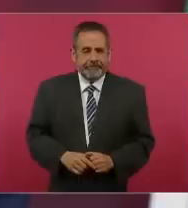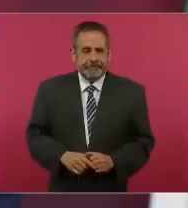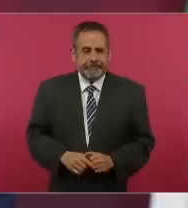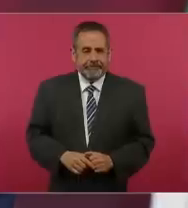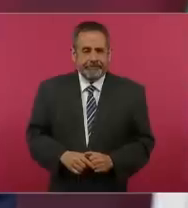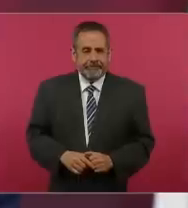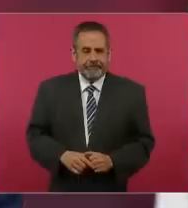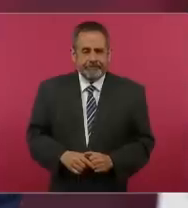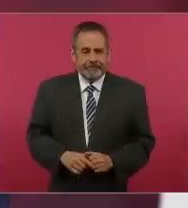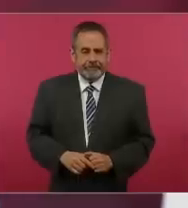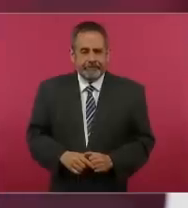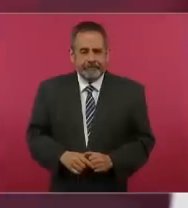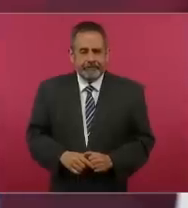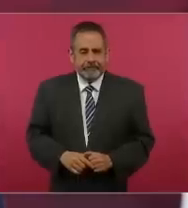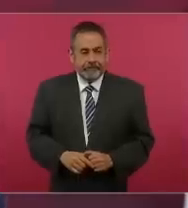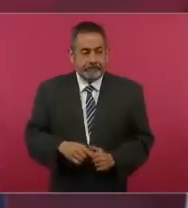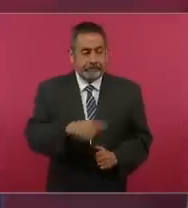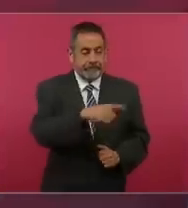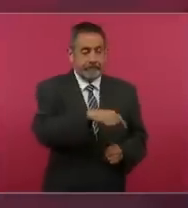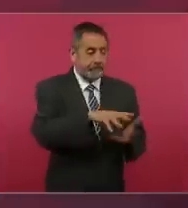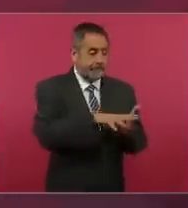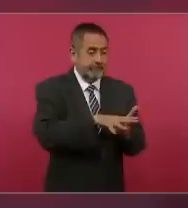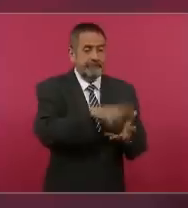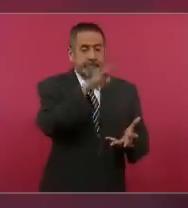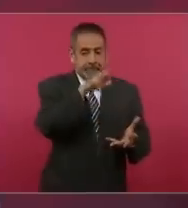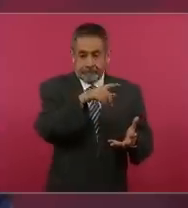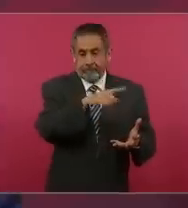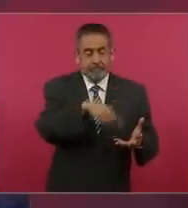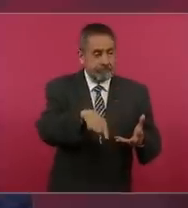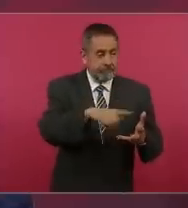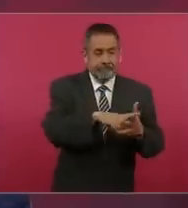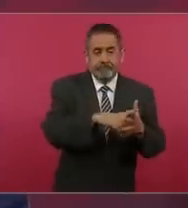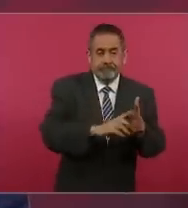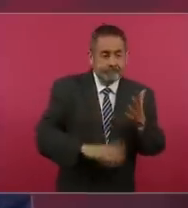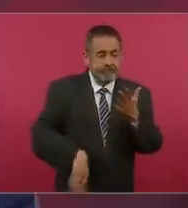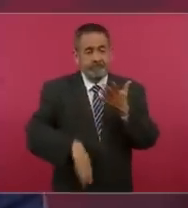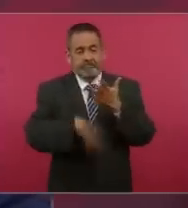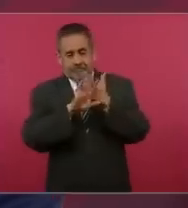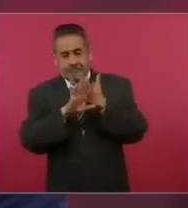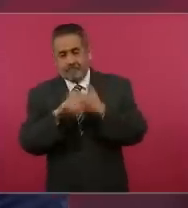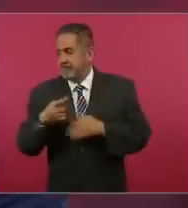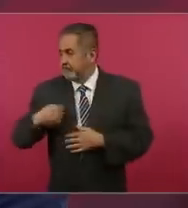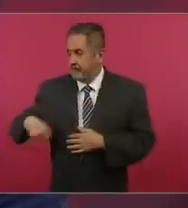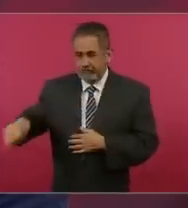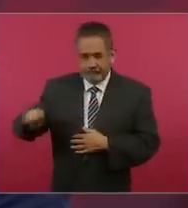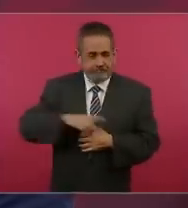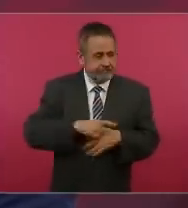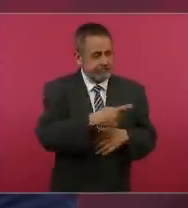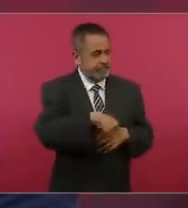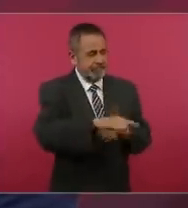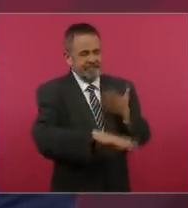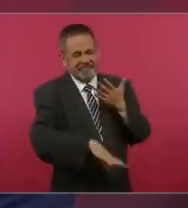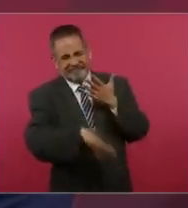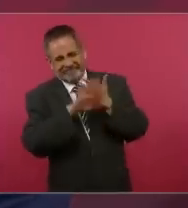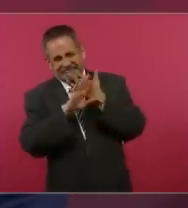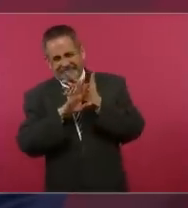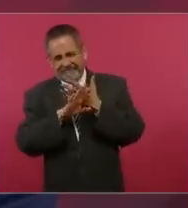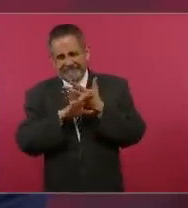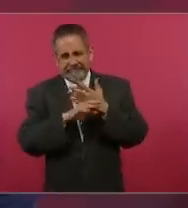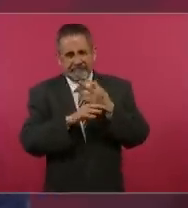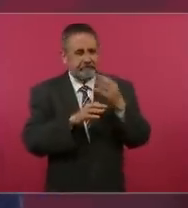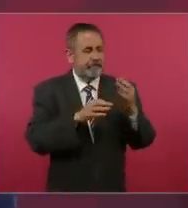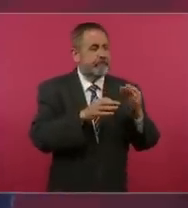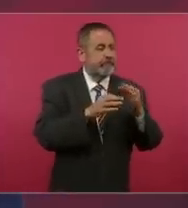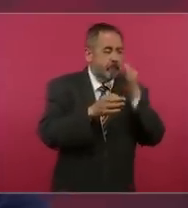la mayoría de los medios Están en contra de nosotros los medios